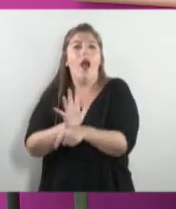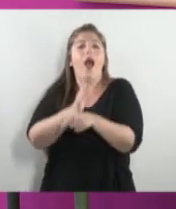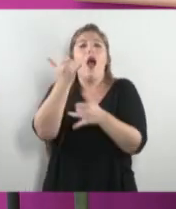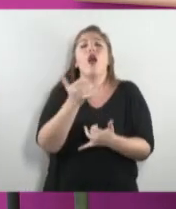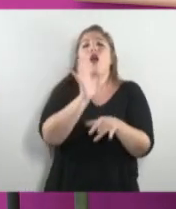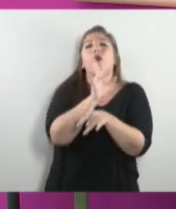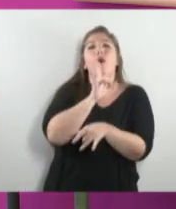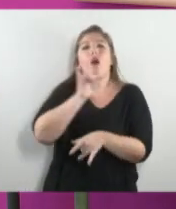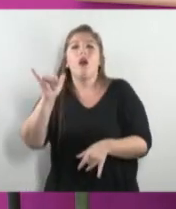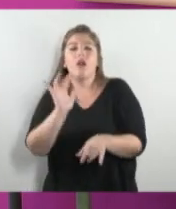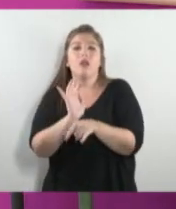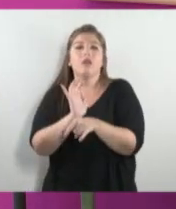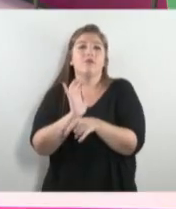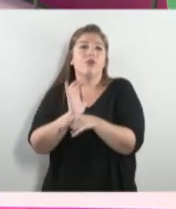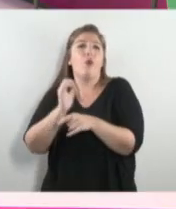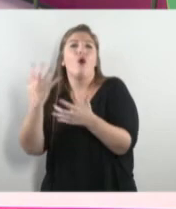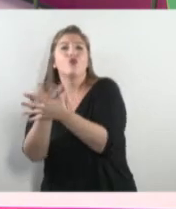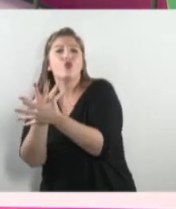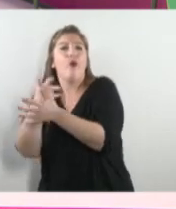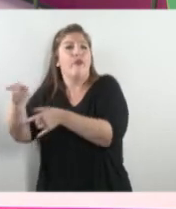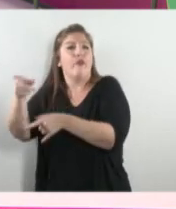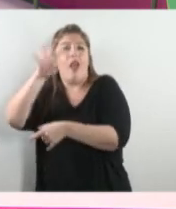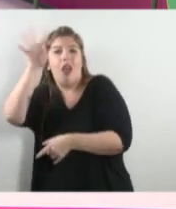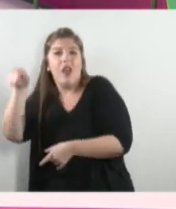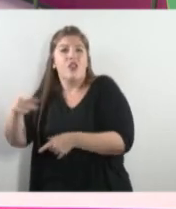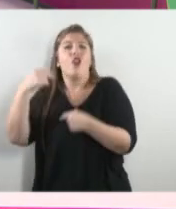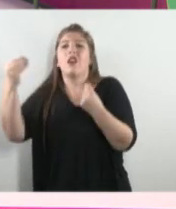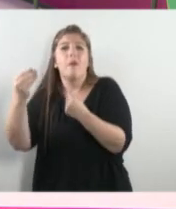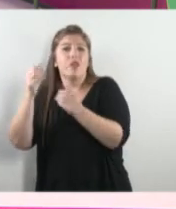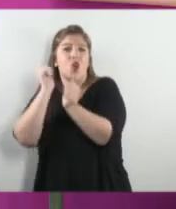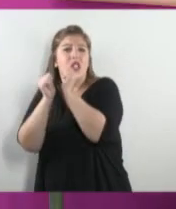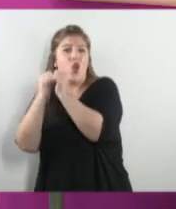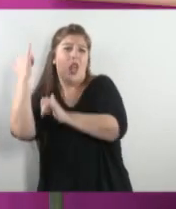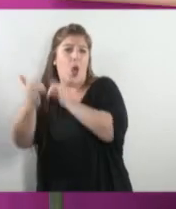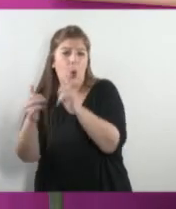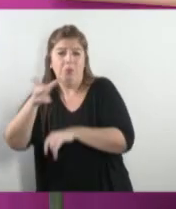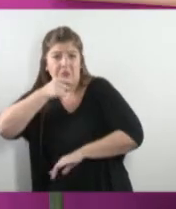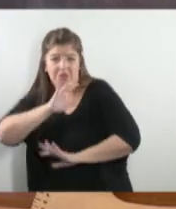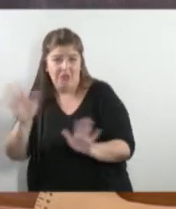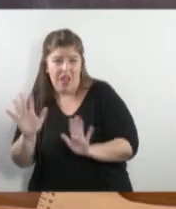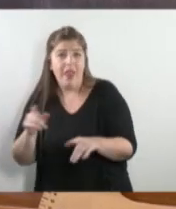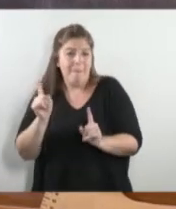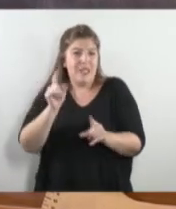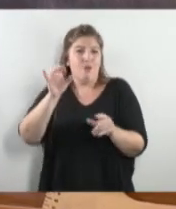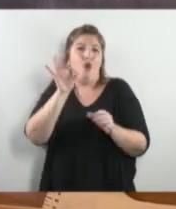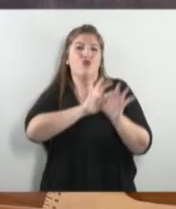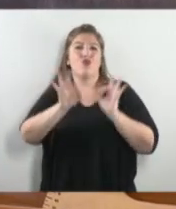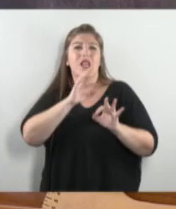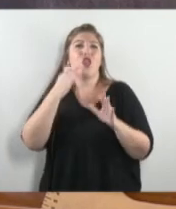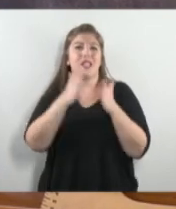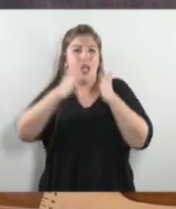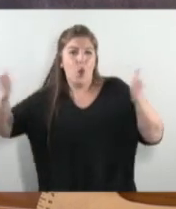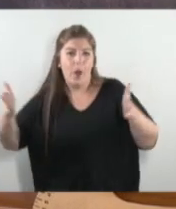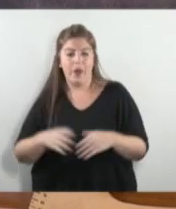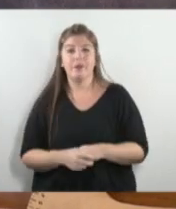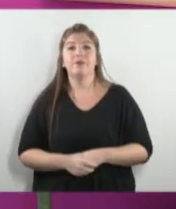a cómo la estaba pasando el indio. No hay una historia contada de lo que le pasó al indio. No. En ese siglo XIX. En ese siglo XIX. Pero